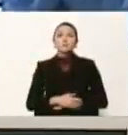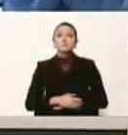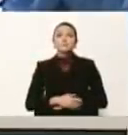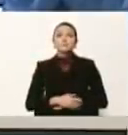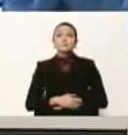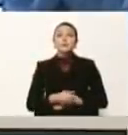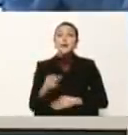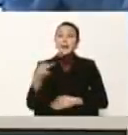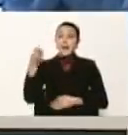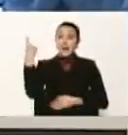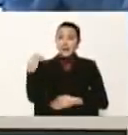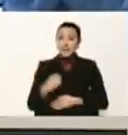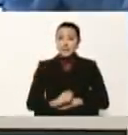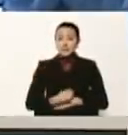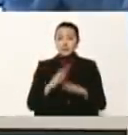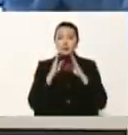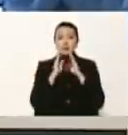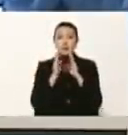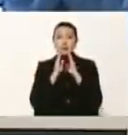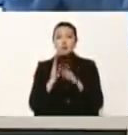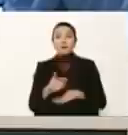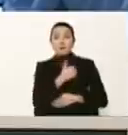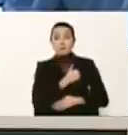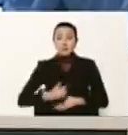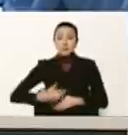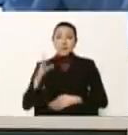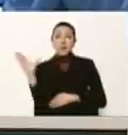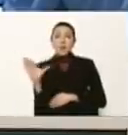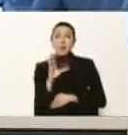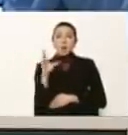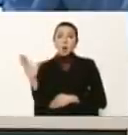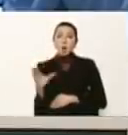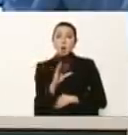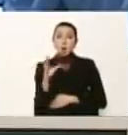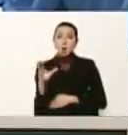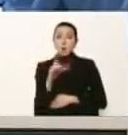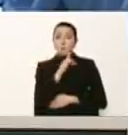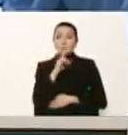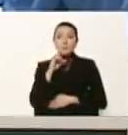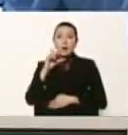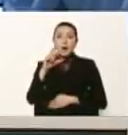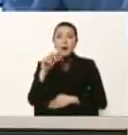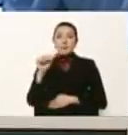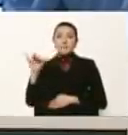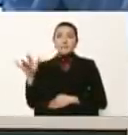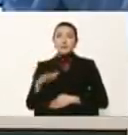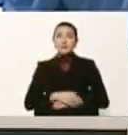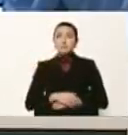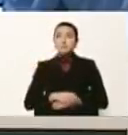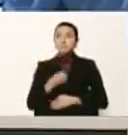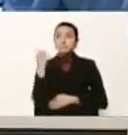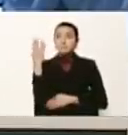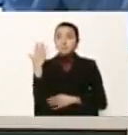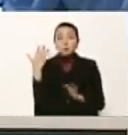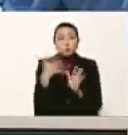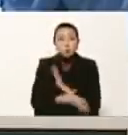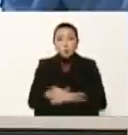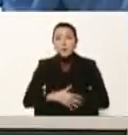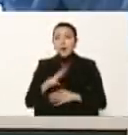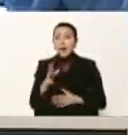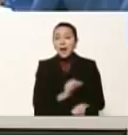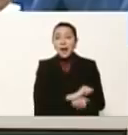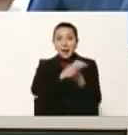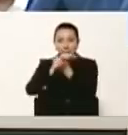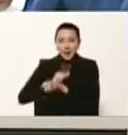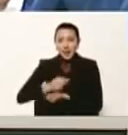Ayer el consejero del presidente Iván Duque, Rafael Guarín, cuenta que uno de los capturados en Haití es